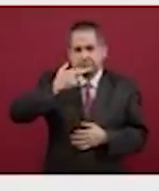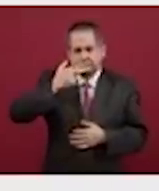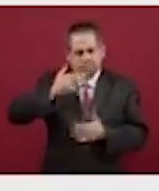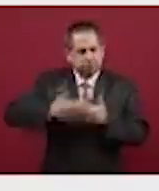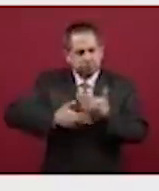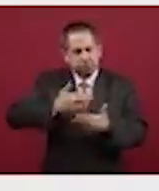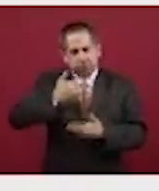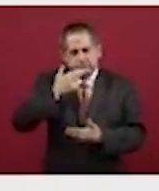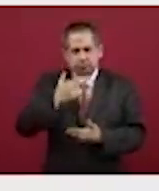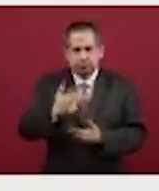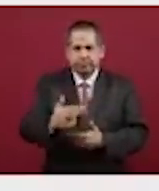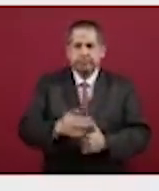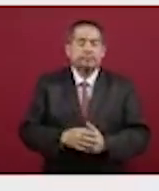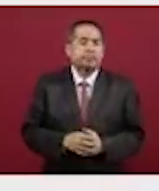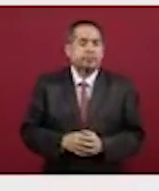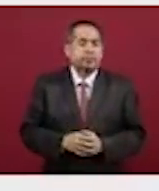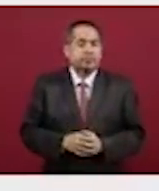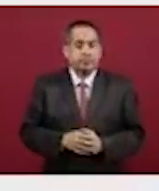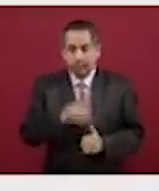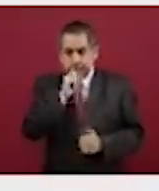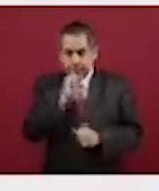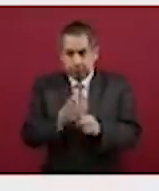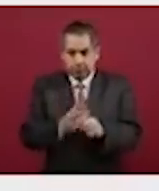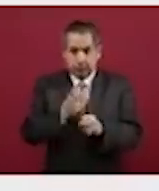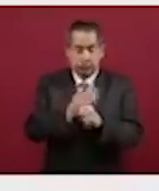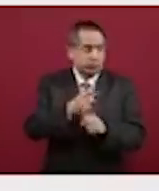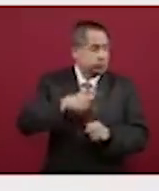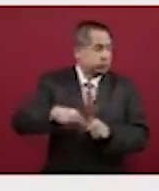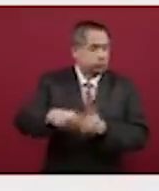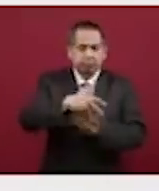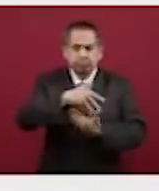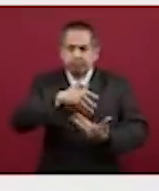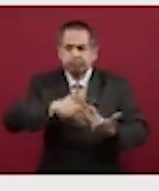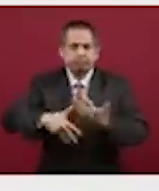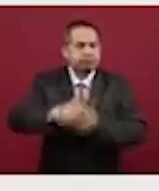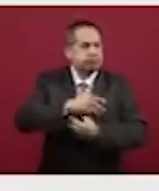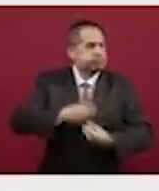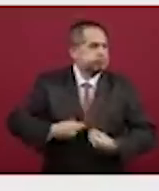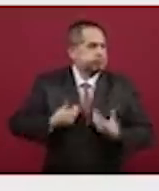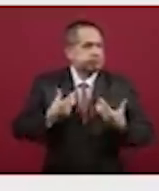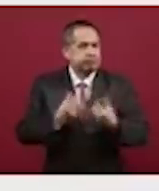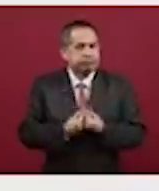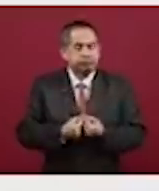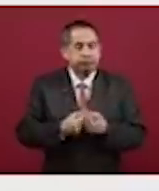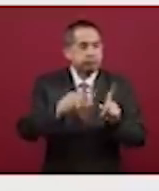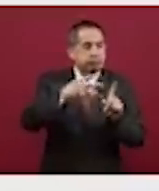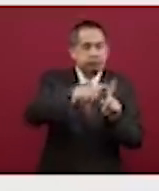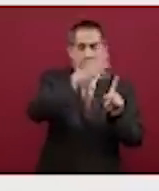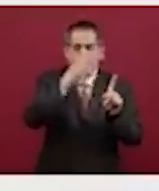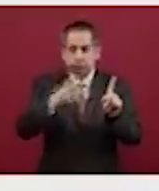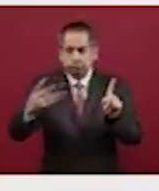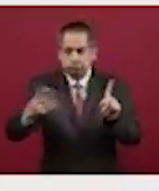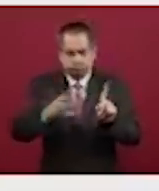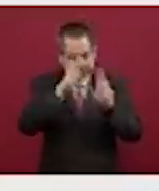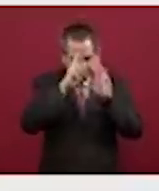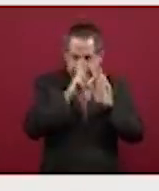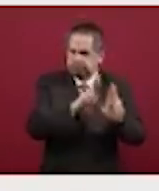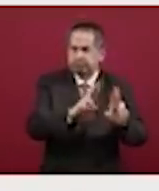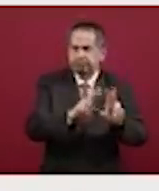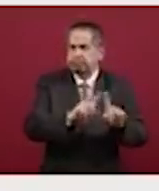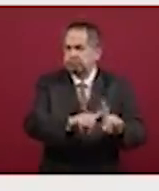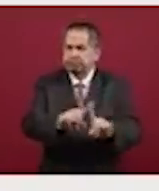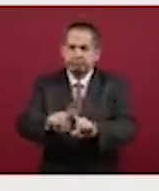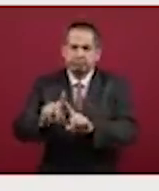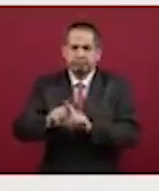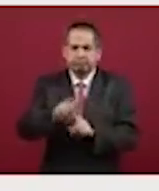continua. Contribuirá a la mejor convivencia humana, al respeto por la diversidad cultural y por